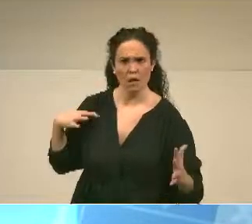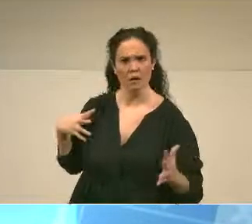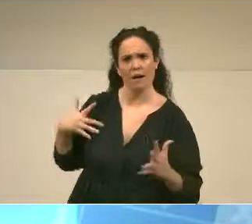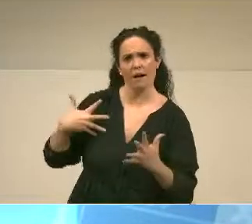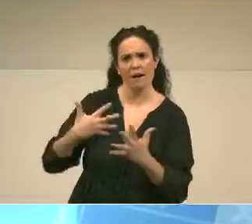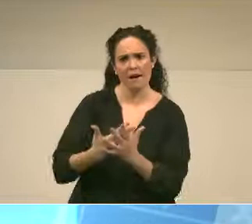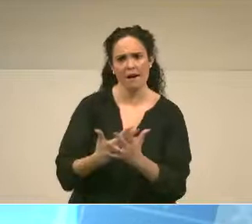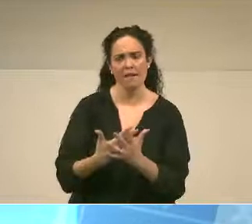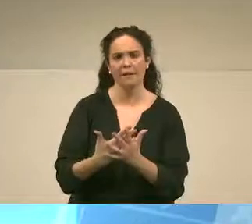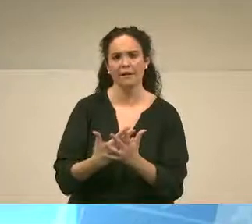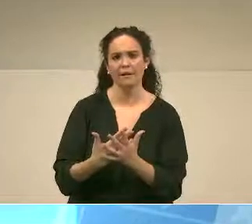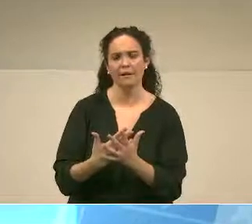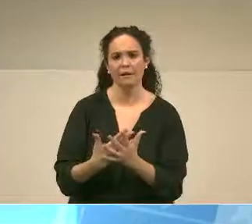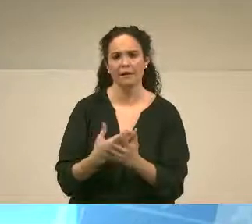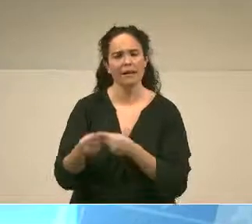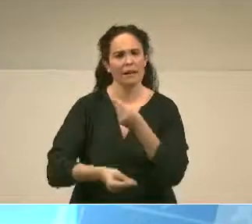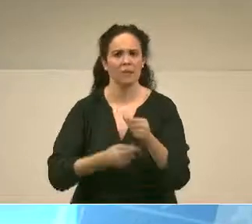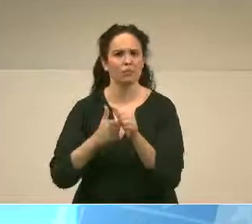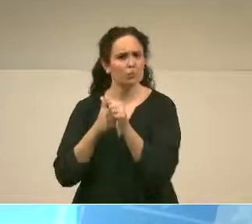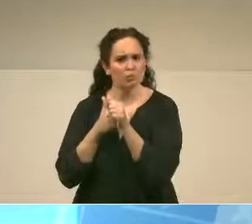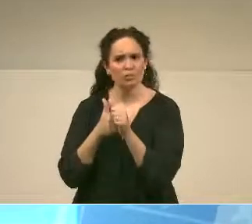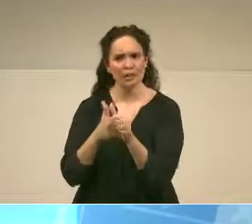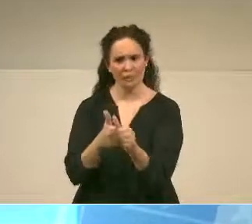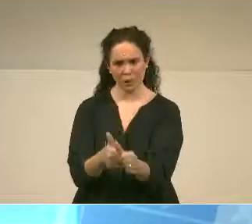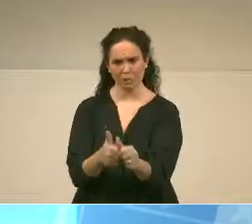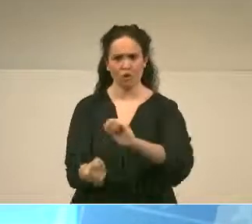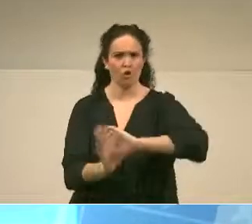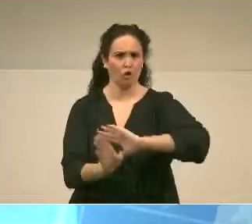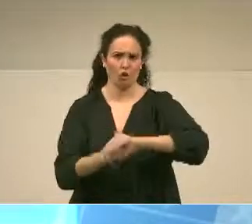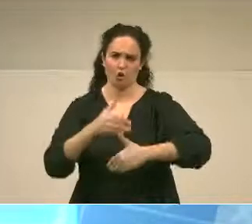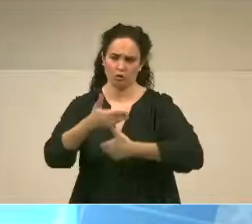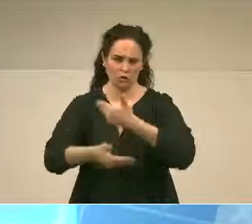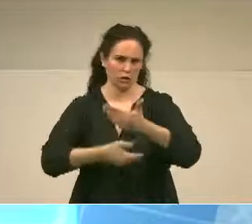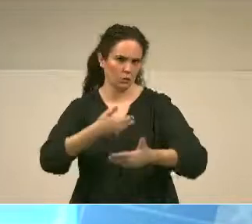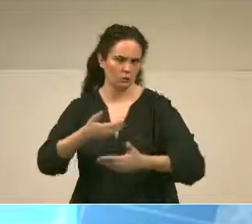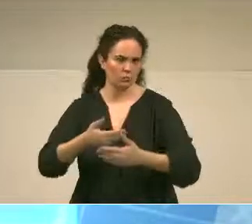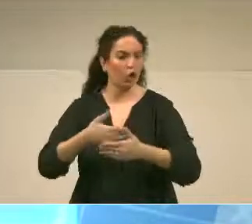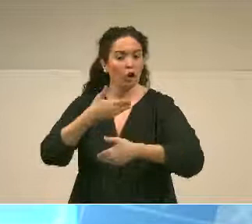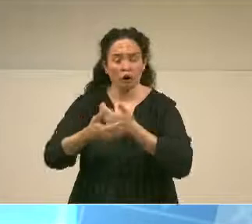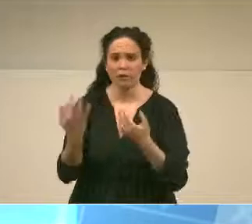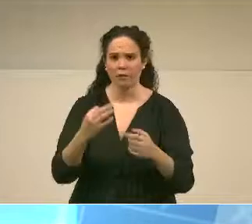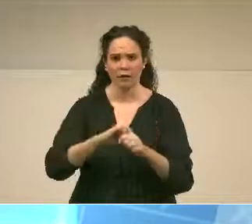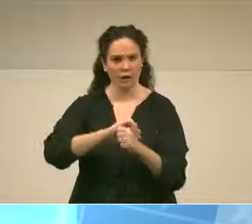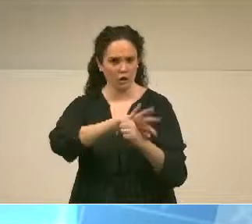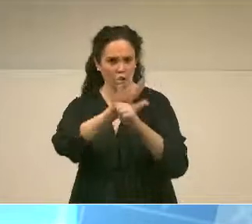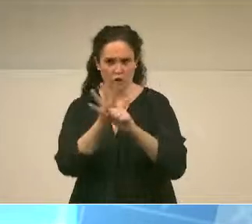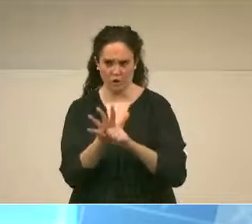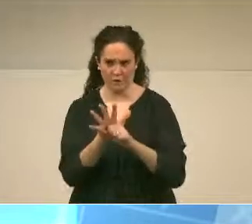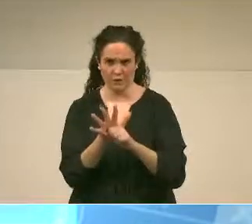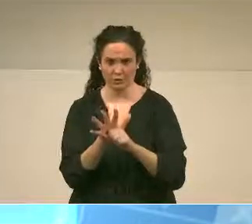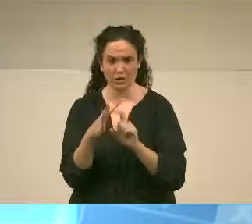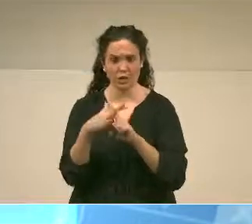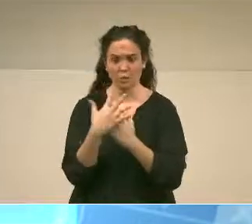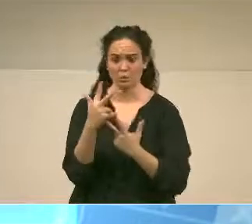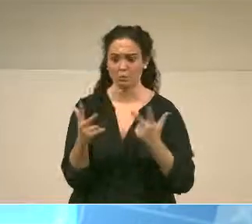realizando un seguimiento permanente de la situación de la enfermedad en Euskadi, pero también hemos hecho y estamos haciendo y